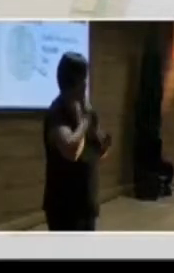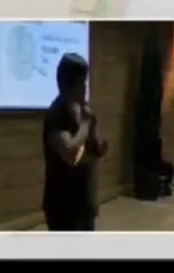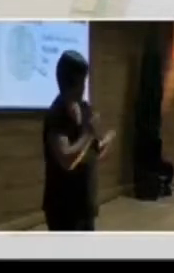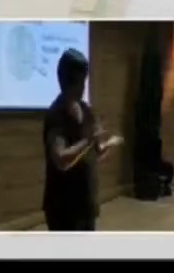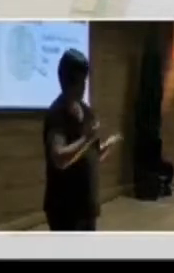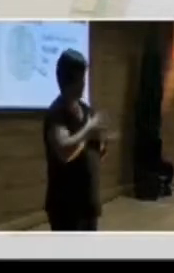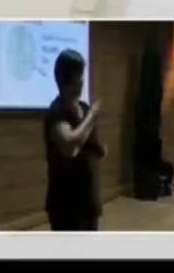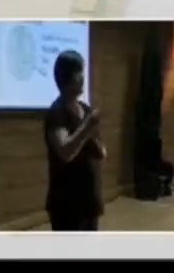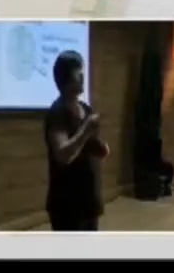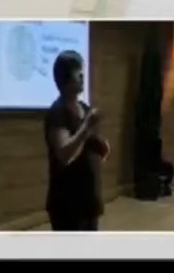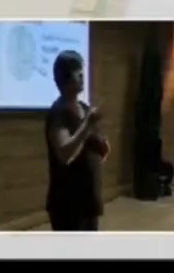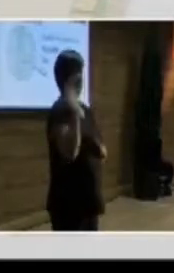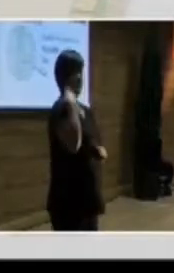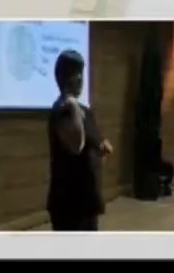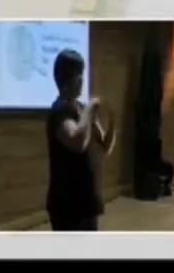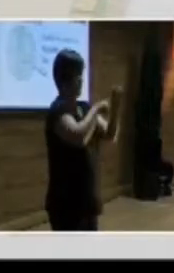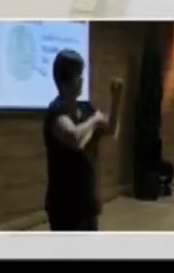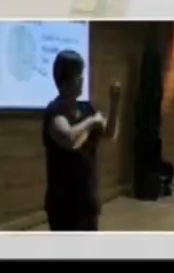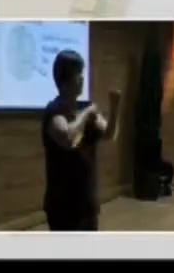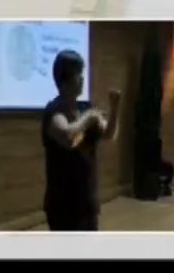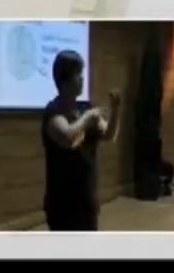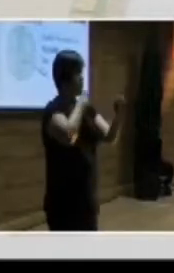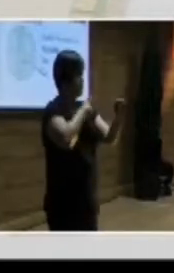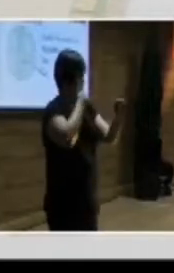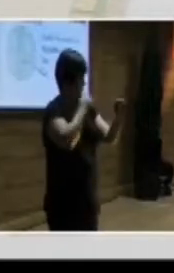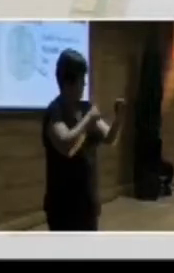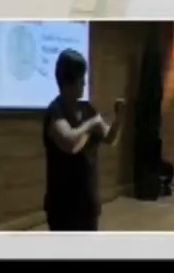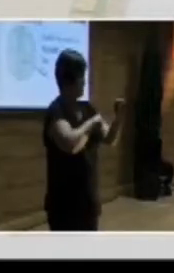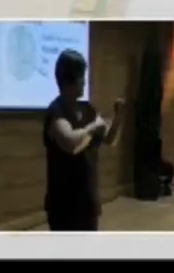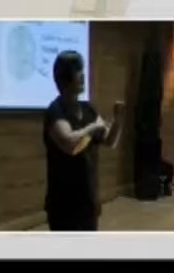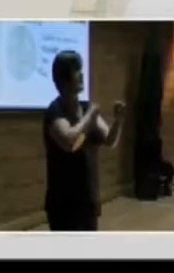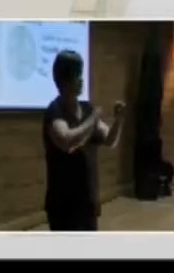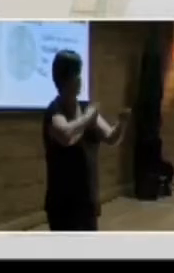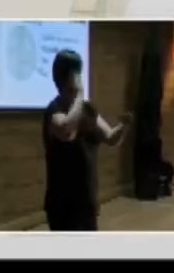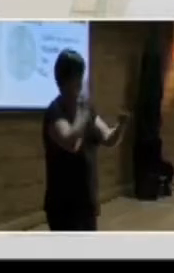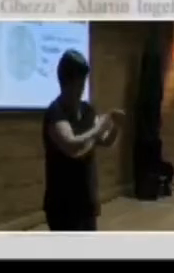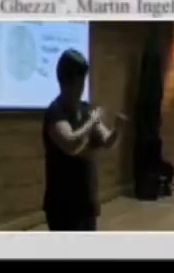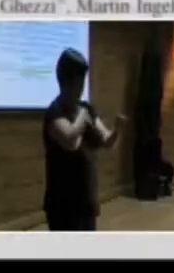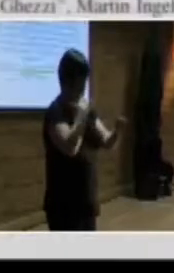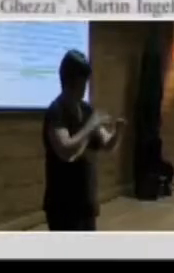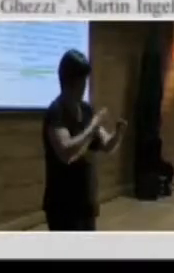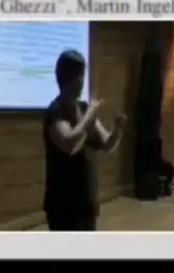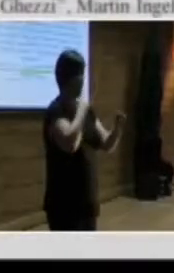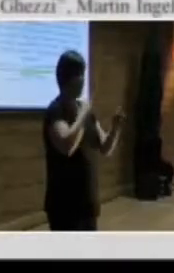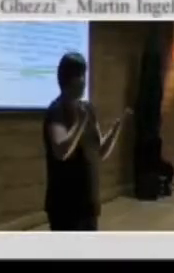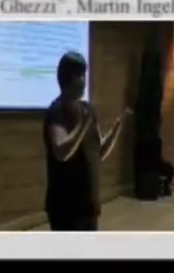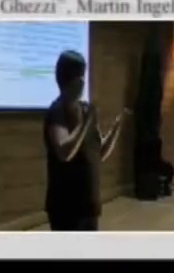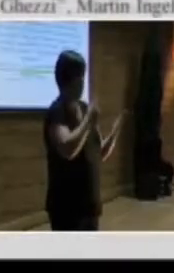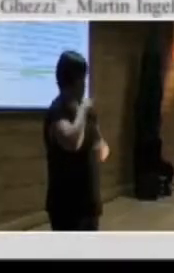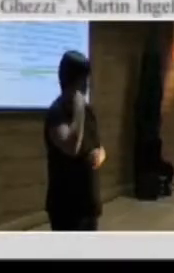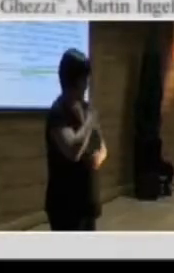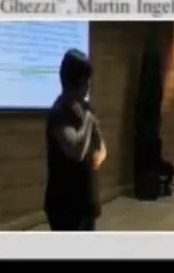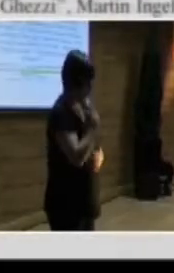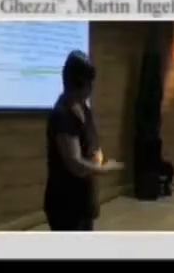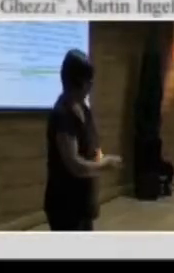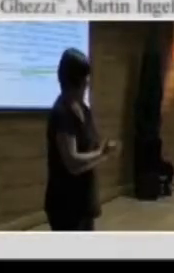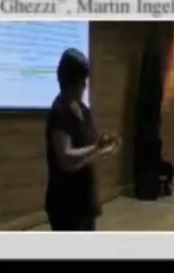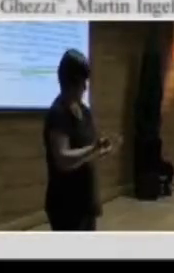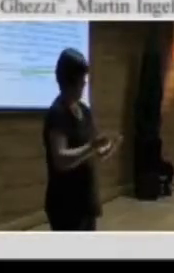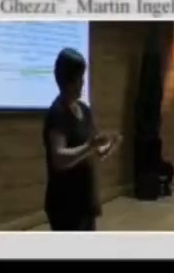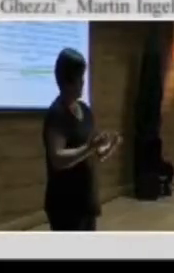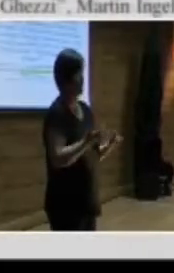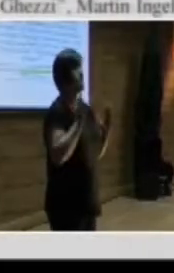una prueba rutinaria, de acuerdo que invasiva, de acuerdo que puede doler un poco, pero en un estudio al que hemos podido